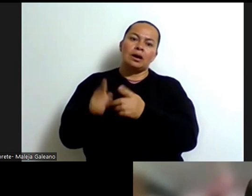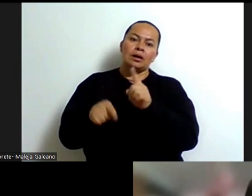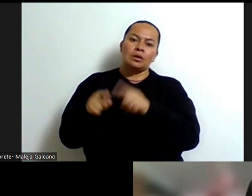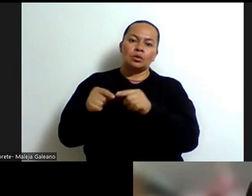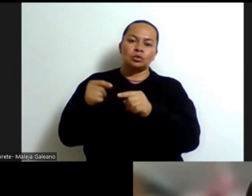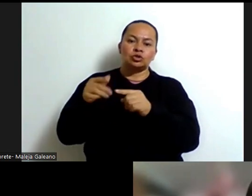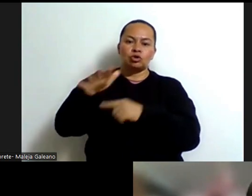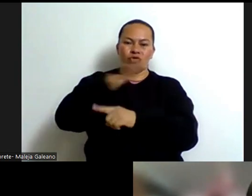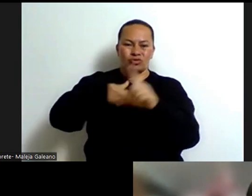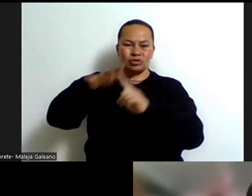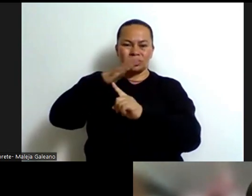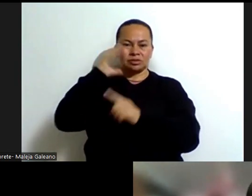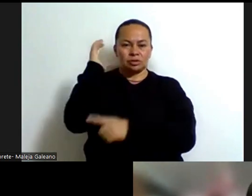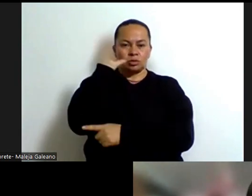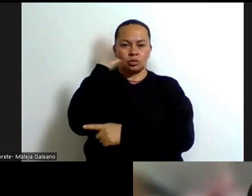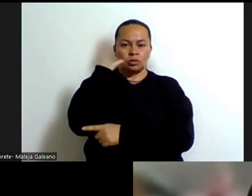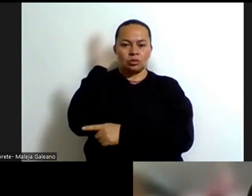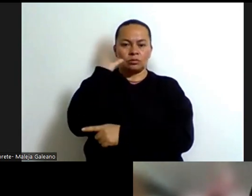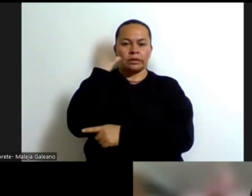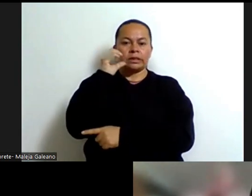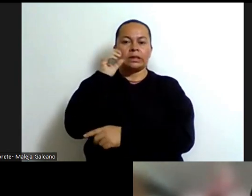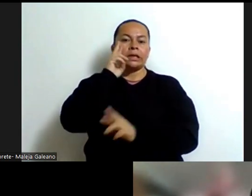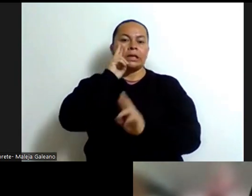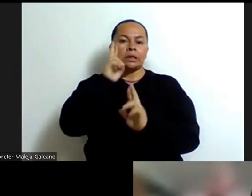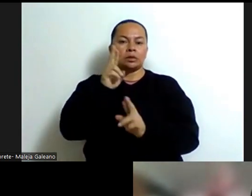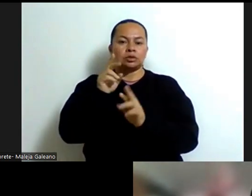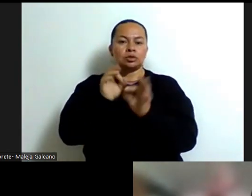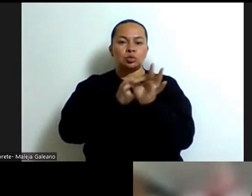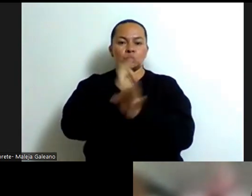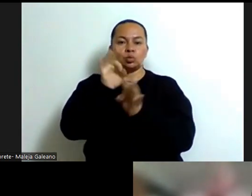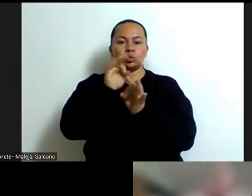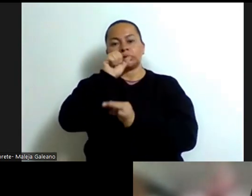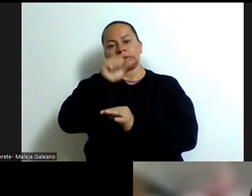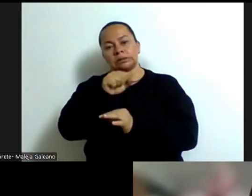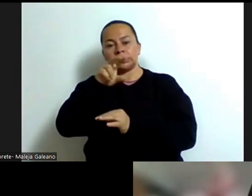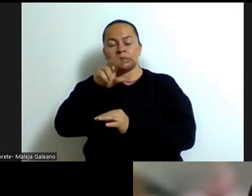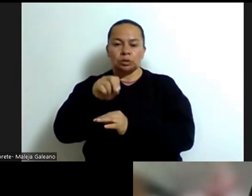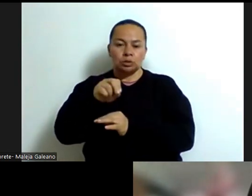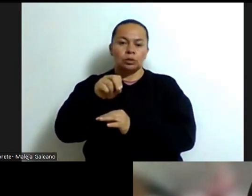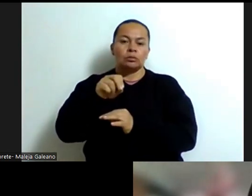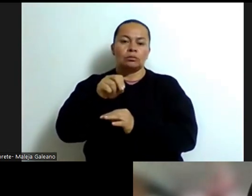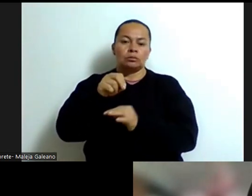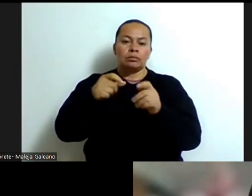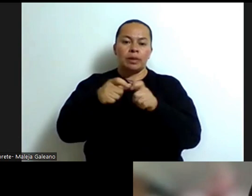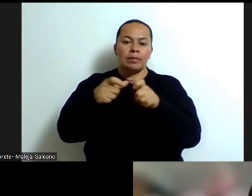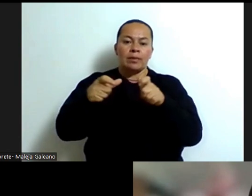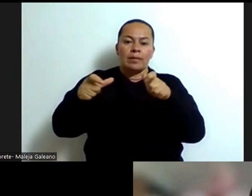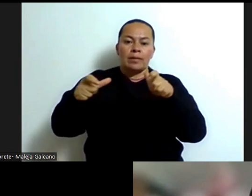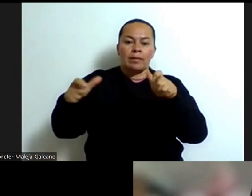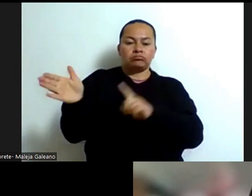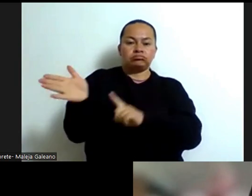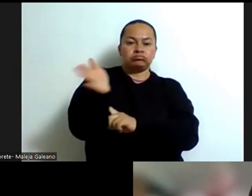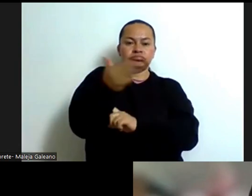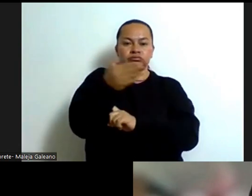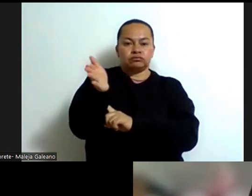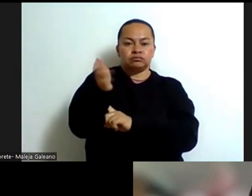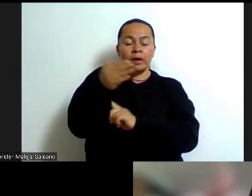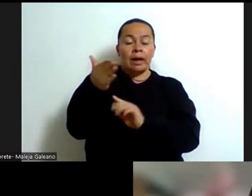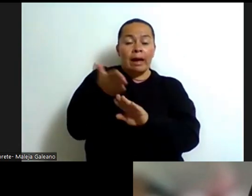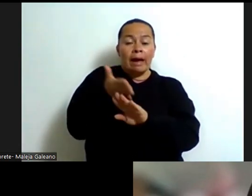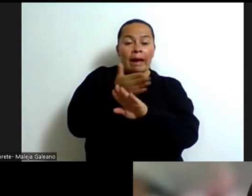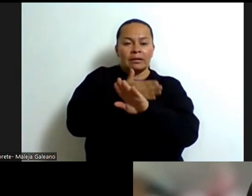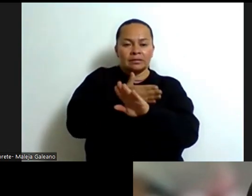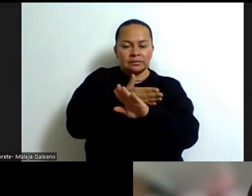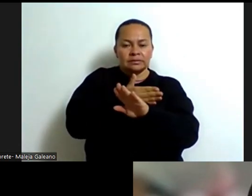colombiano si está o no reconocido el cuidado creo que esto es una de las grandes banderas que se dio ante